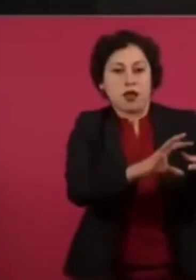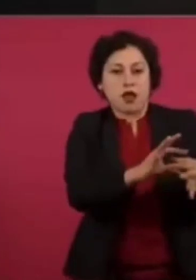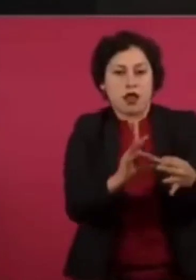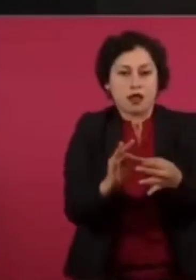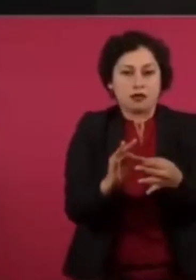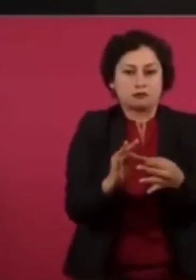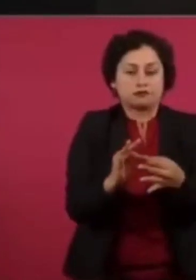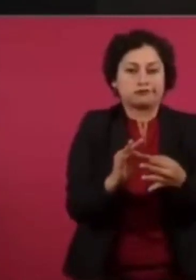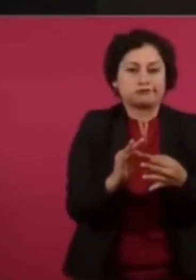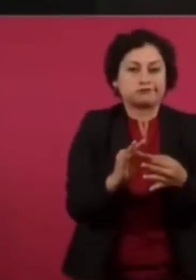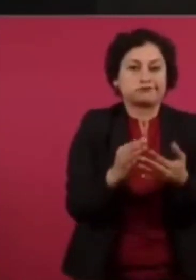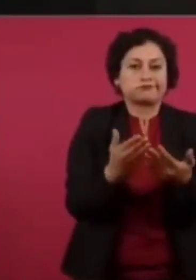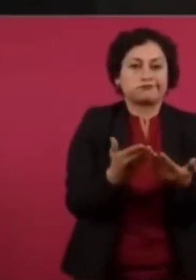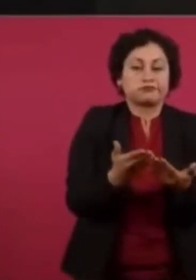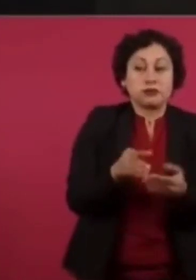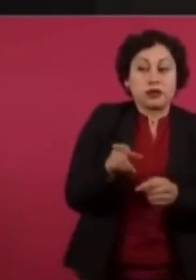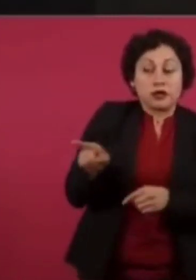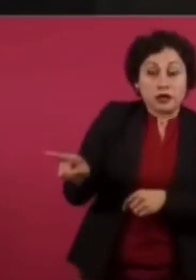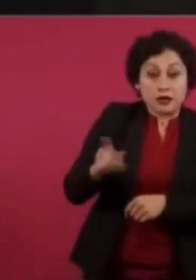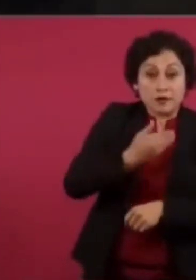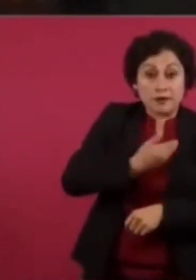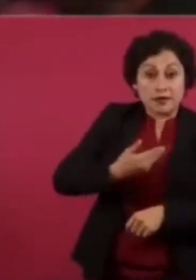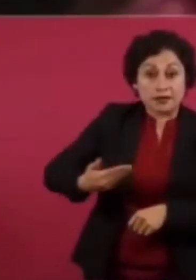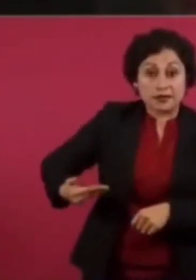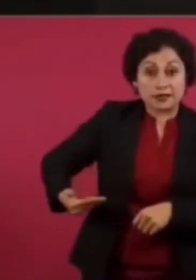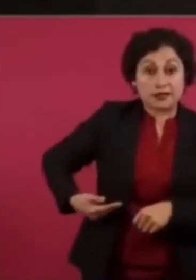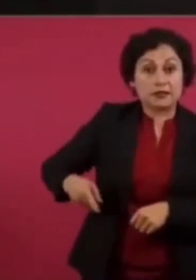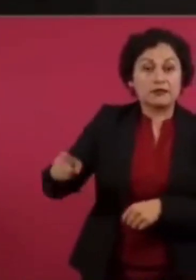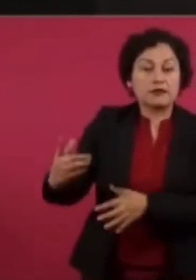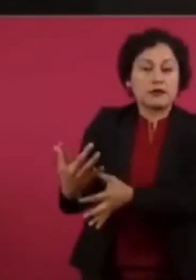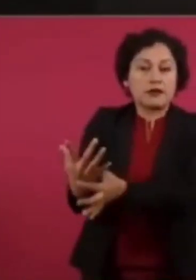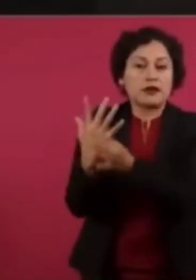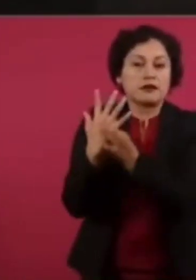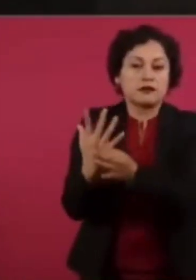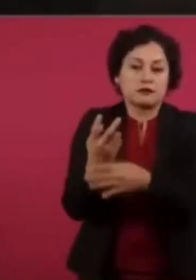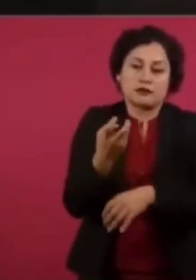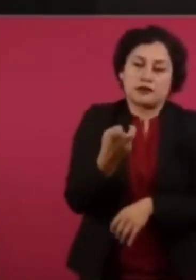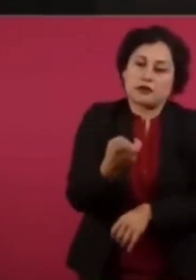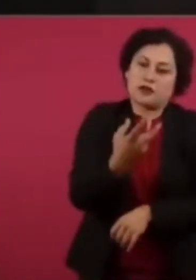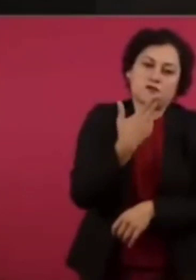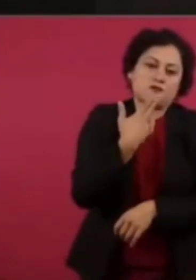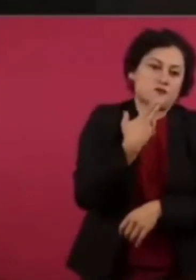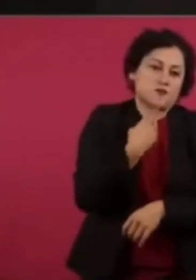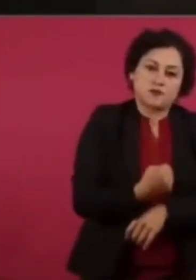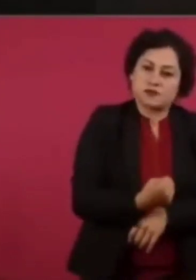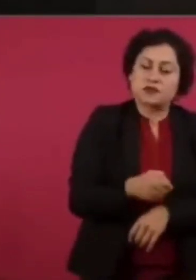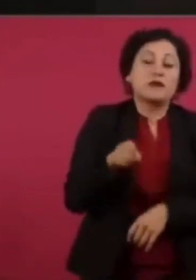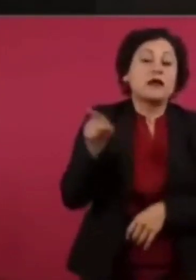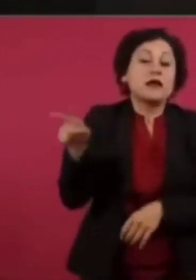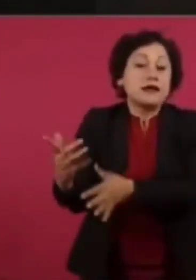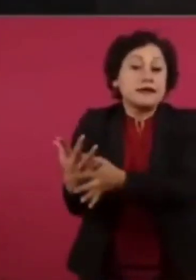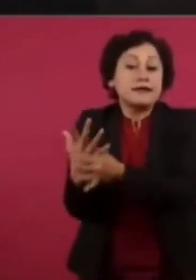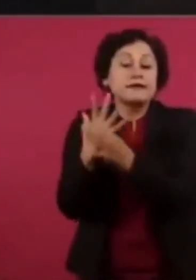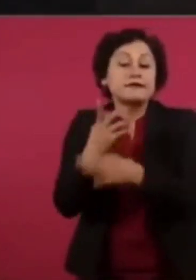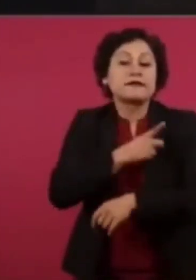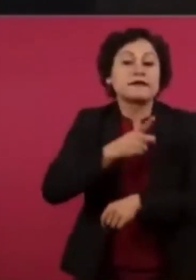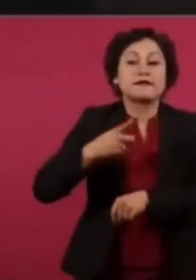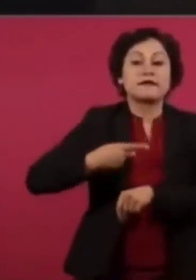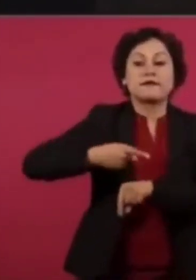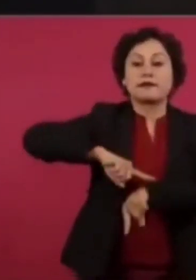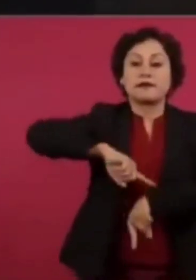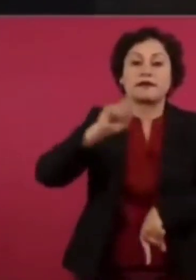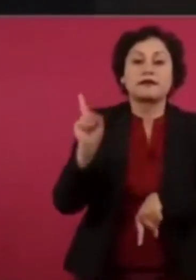Este presidente no cree en el Estado, dice que en la Argentina hay que eliminar el Estado porque es un Estado criminal.